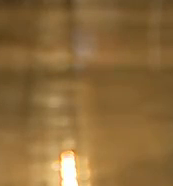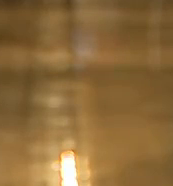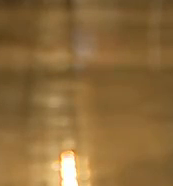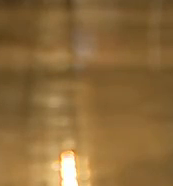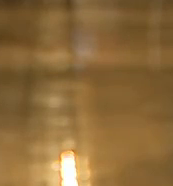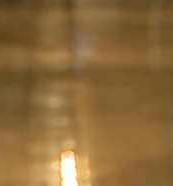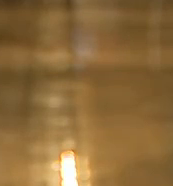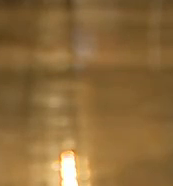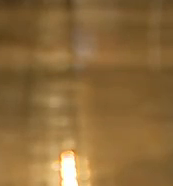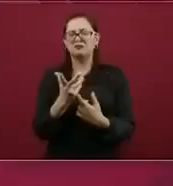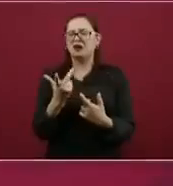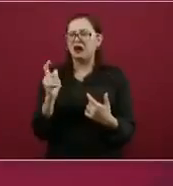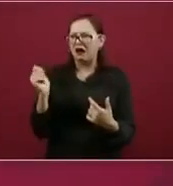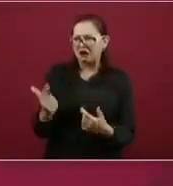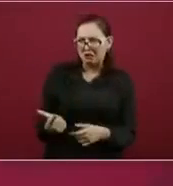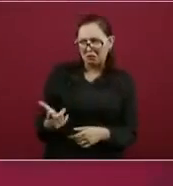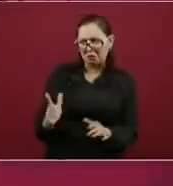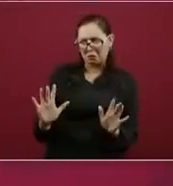historia mexicana.